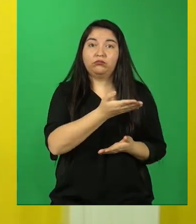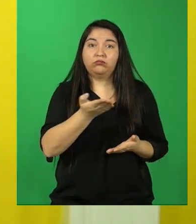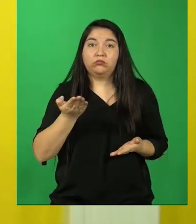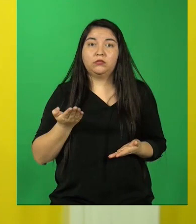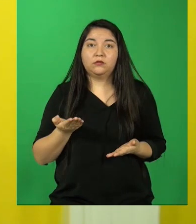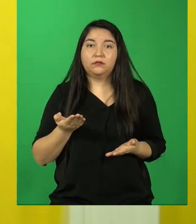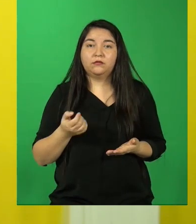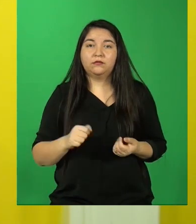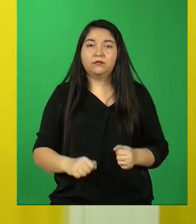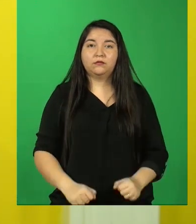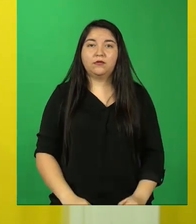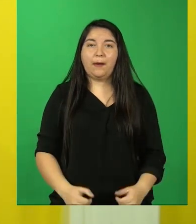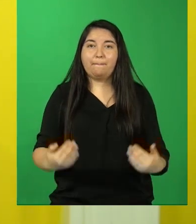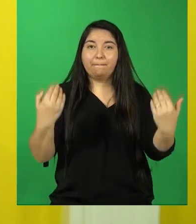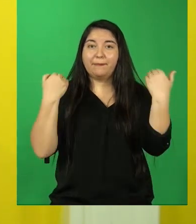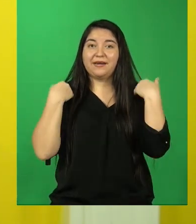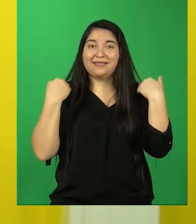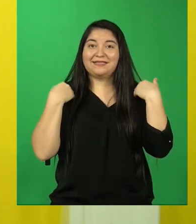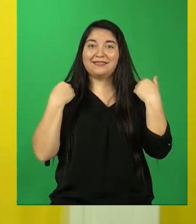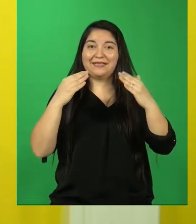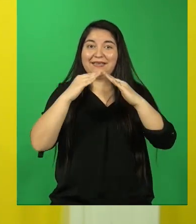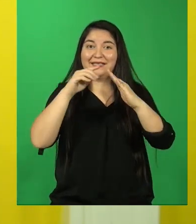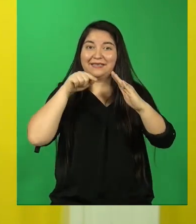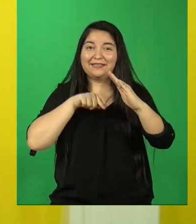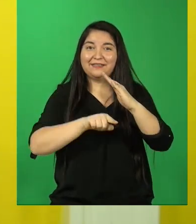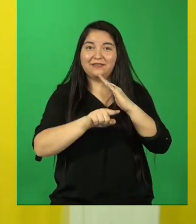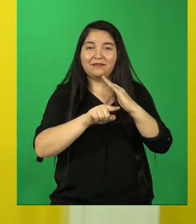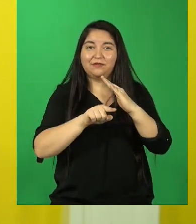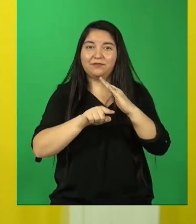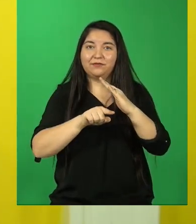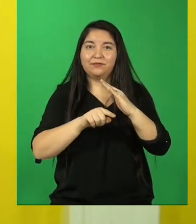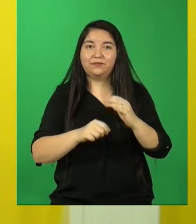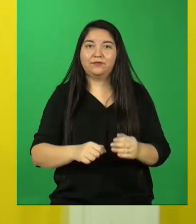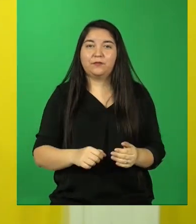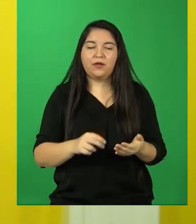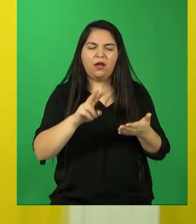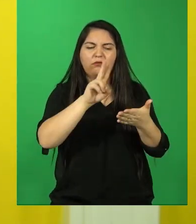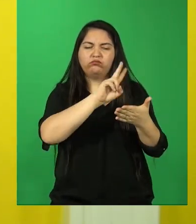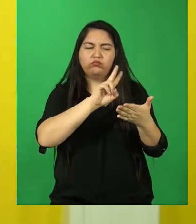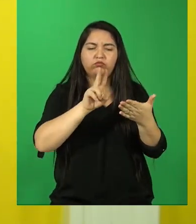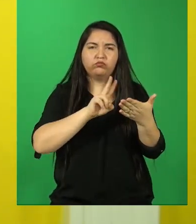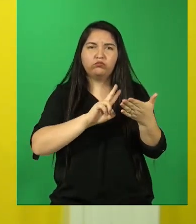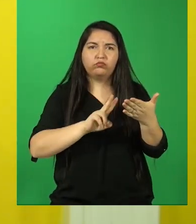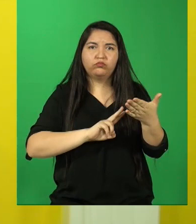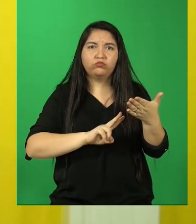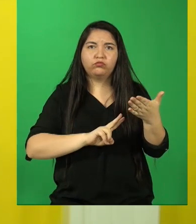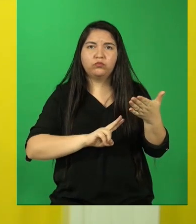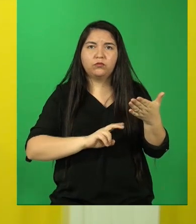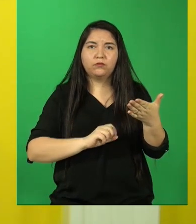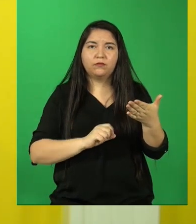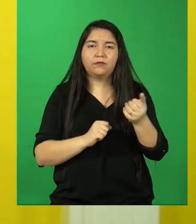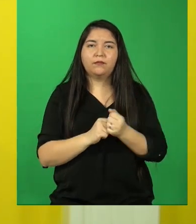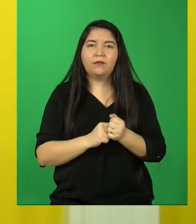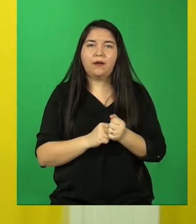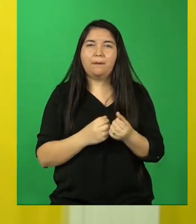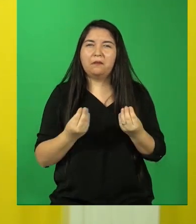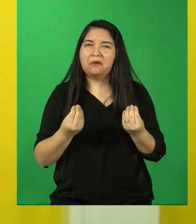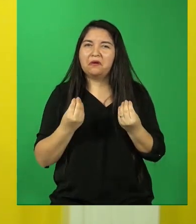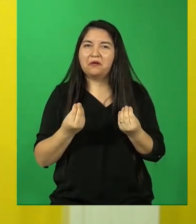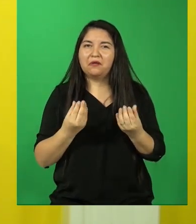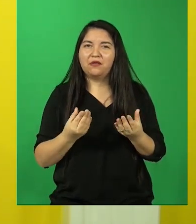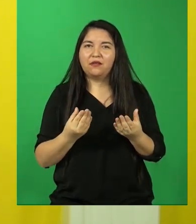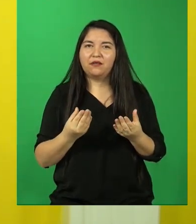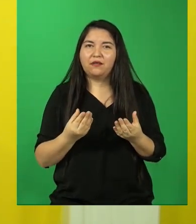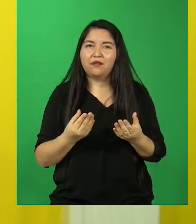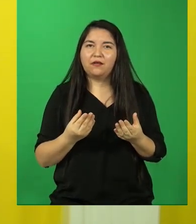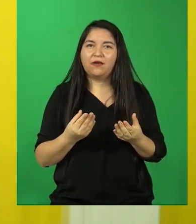ustedes practiquen en casa, lean ¿Para qué?